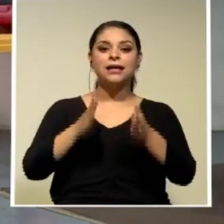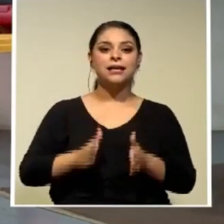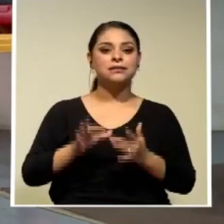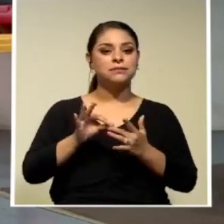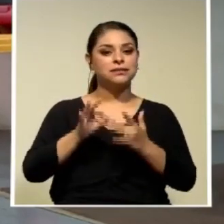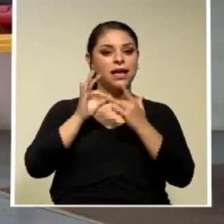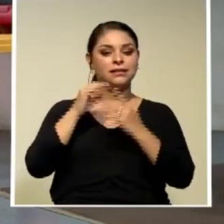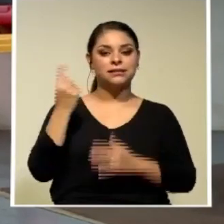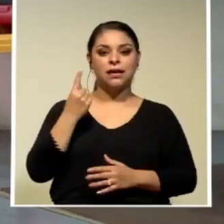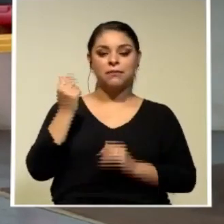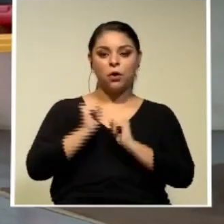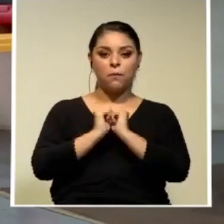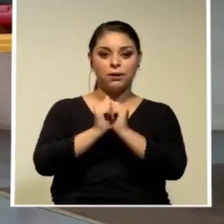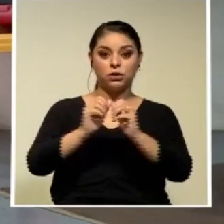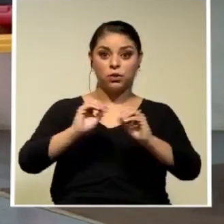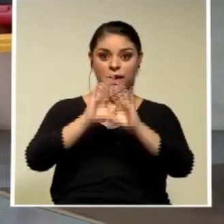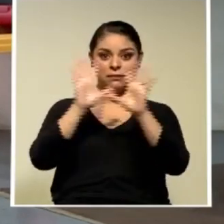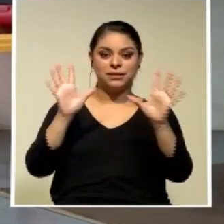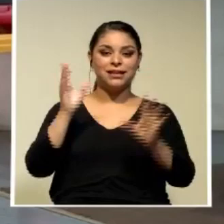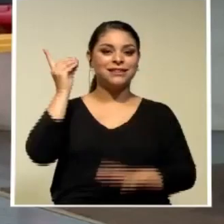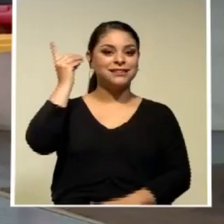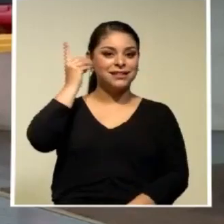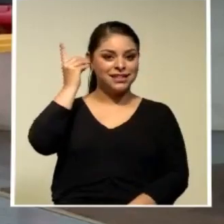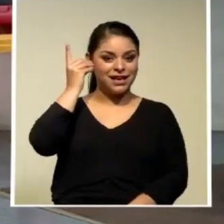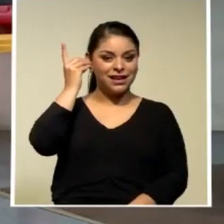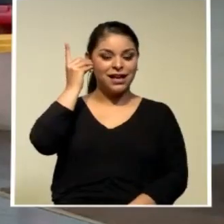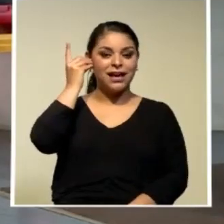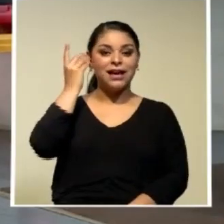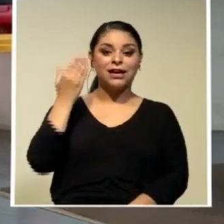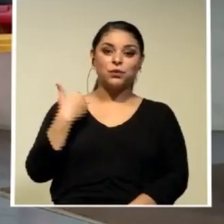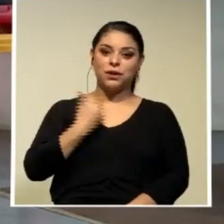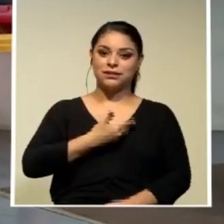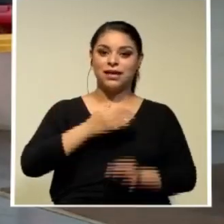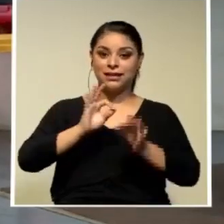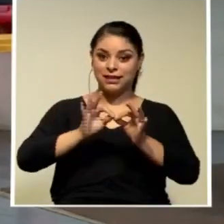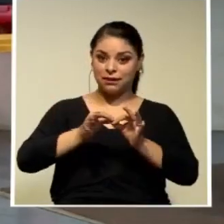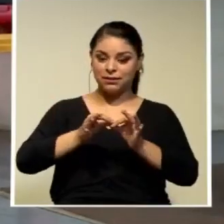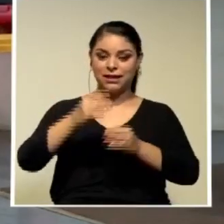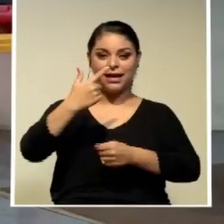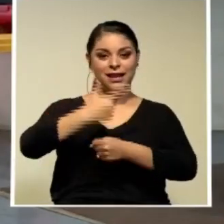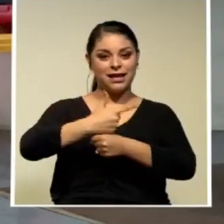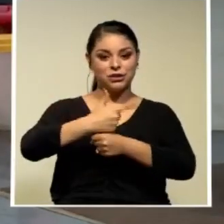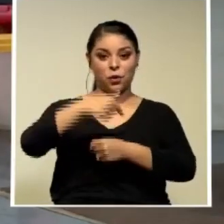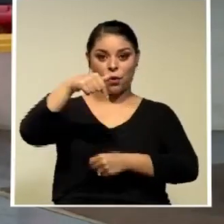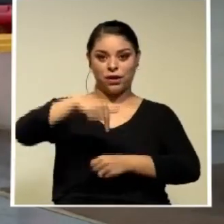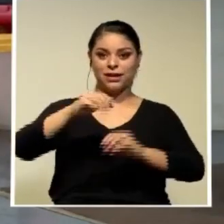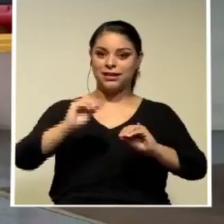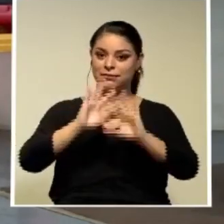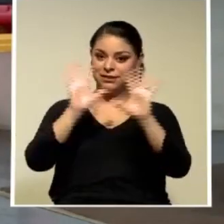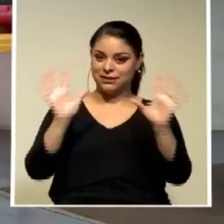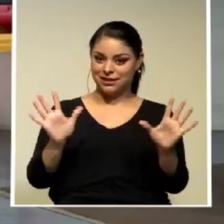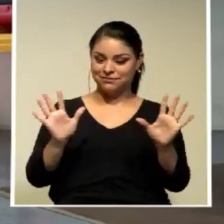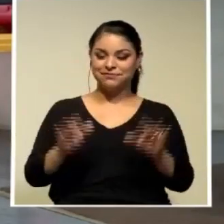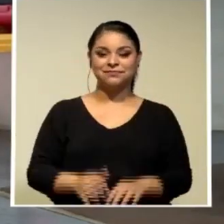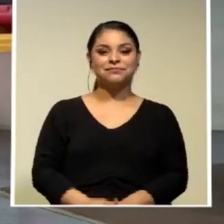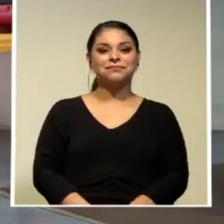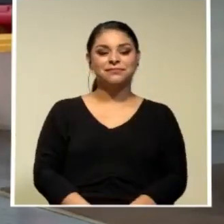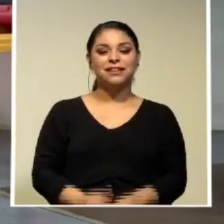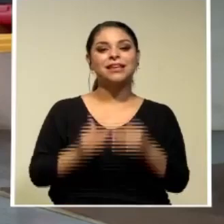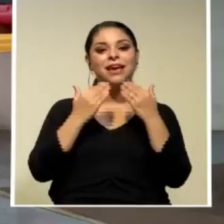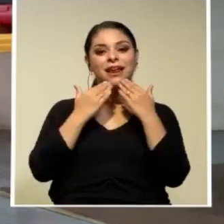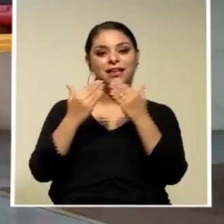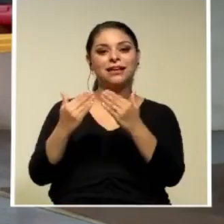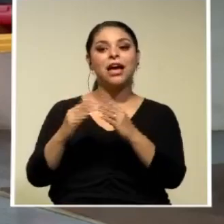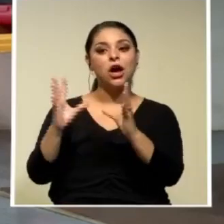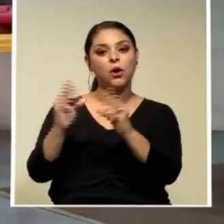acompaña todas las mañanas, que es Dayana, ¿verdad? Que es nuestra intérprete del ESCO de esta mañana. Y le vamos a dar gracias